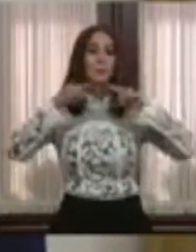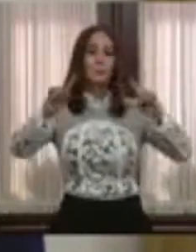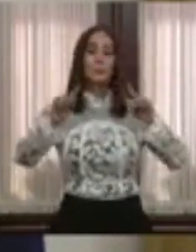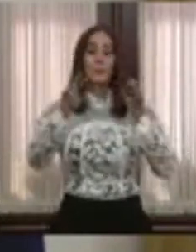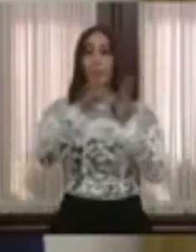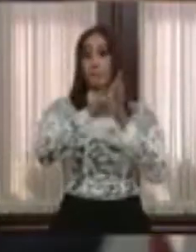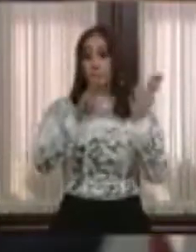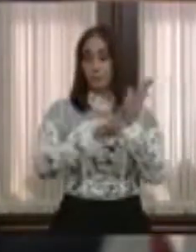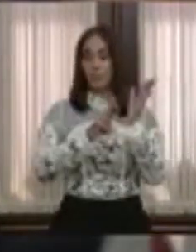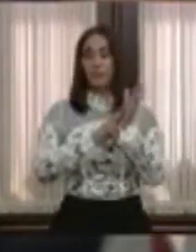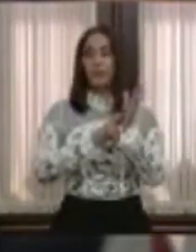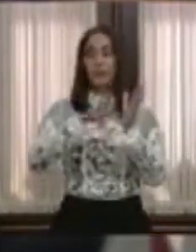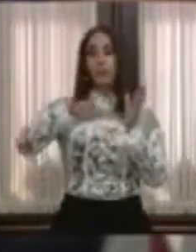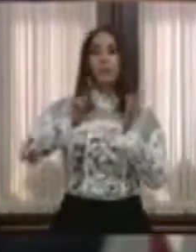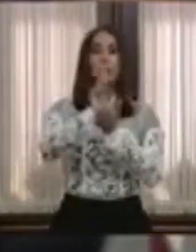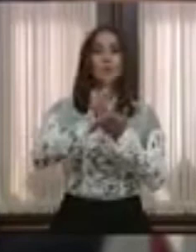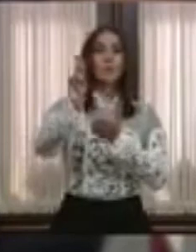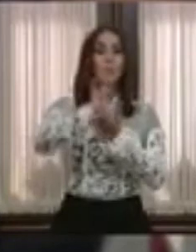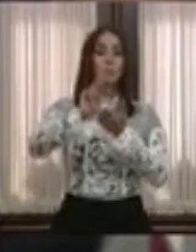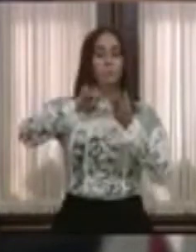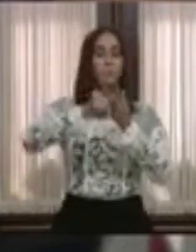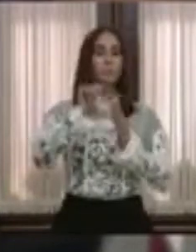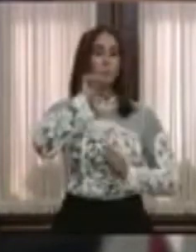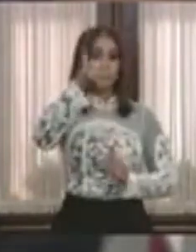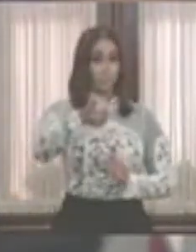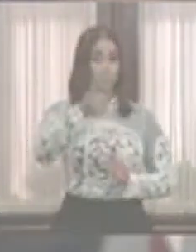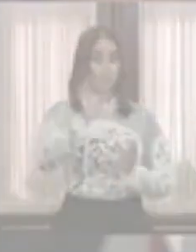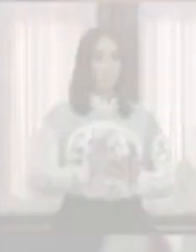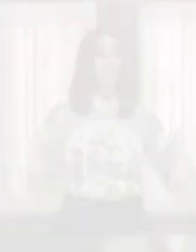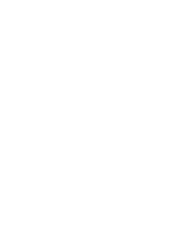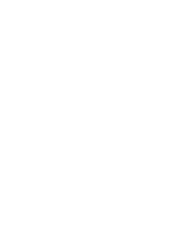medidas que vamos a adoptar a partir de mañana en este importante sector.